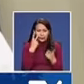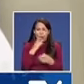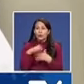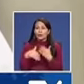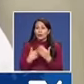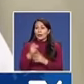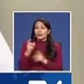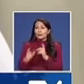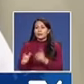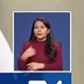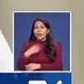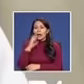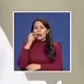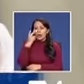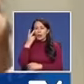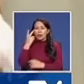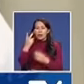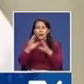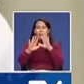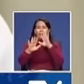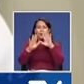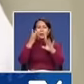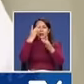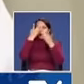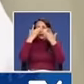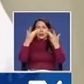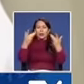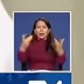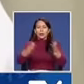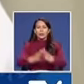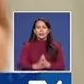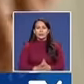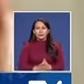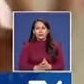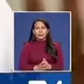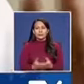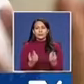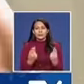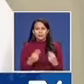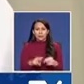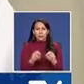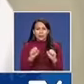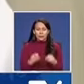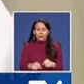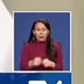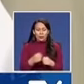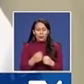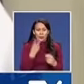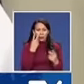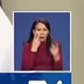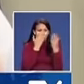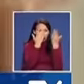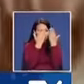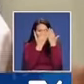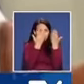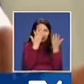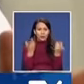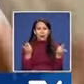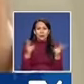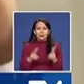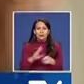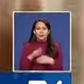se queja muchas veces de ver destellos de luces, de ver inclusive puede tener visión doble, ¿ok? Y cuando tiene